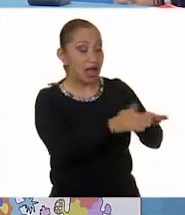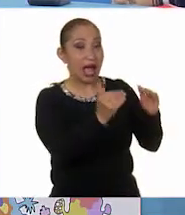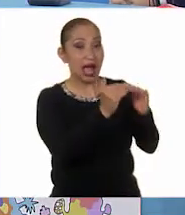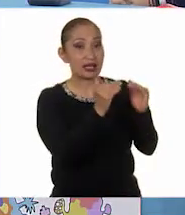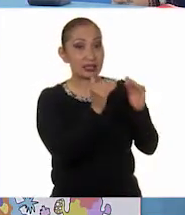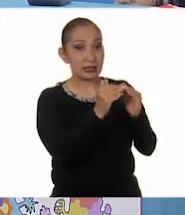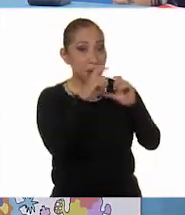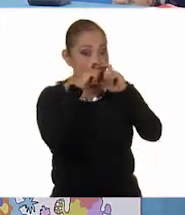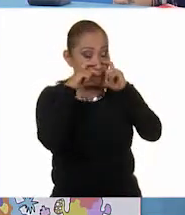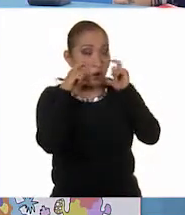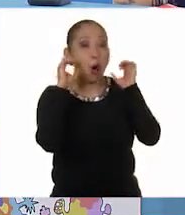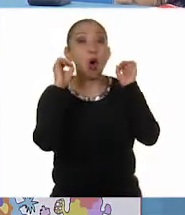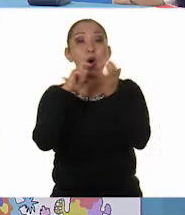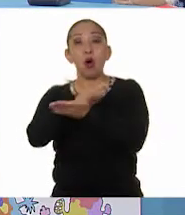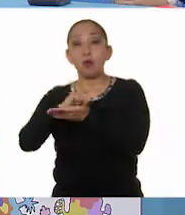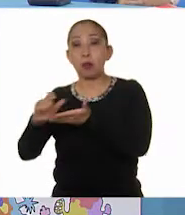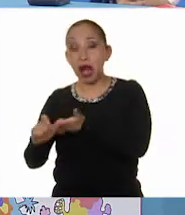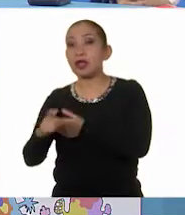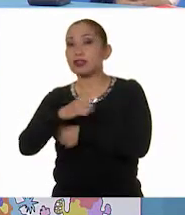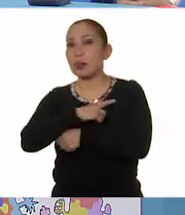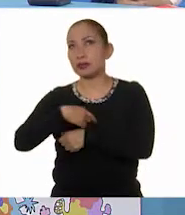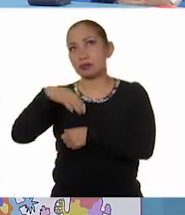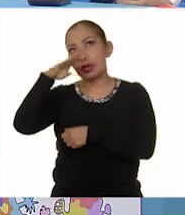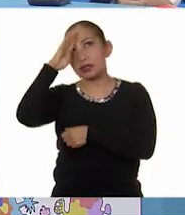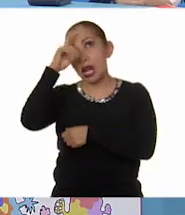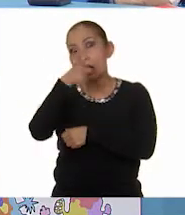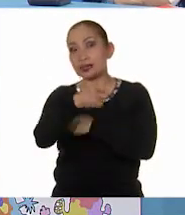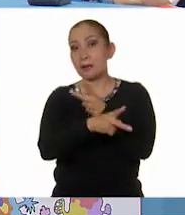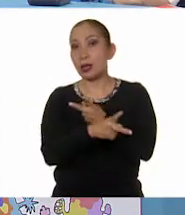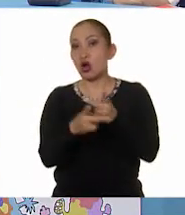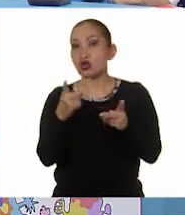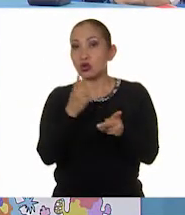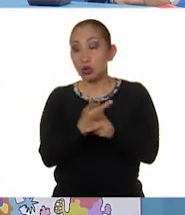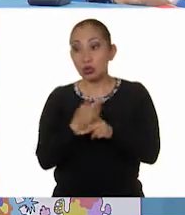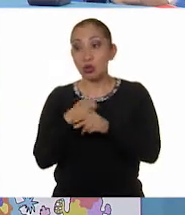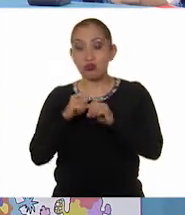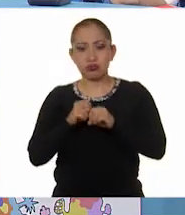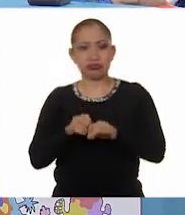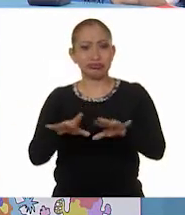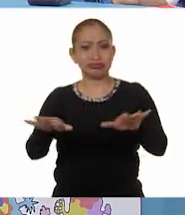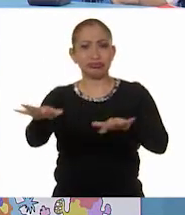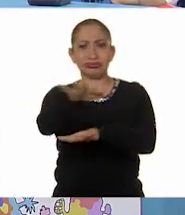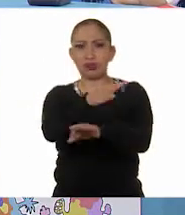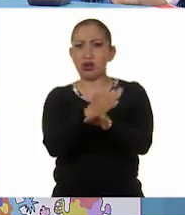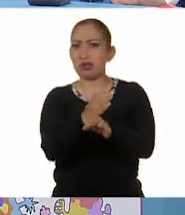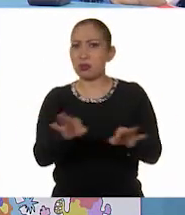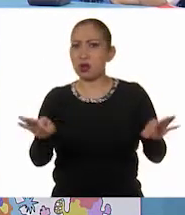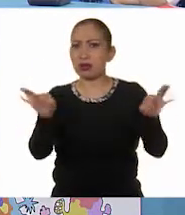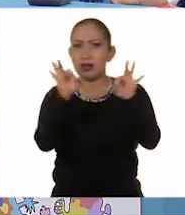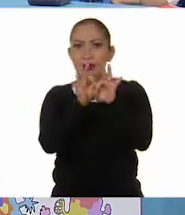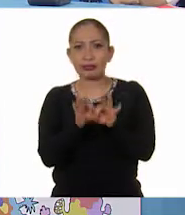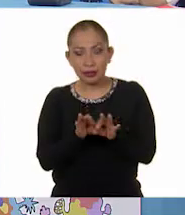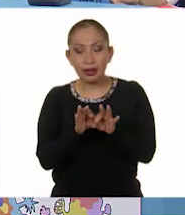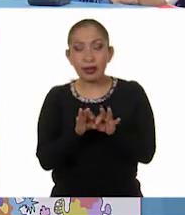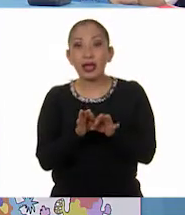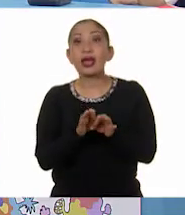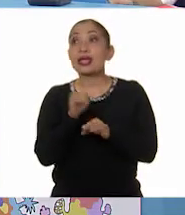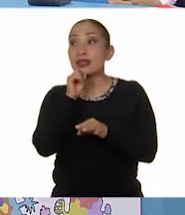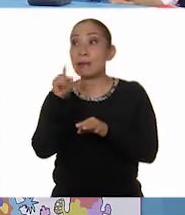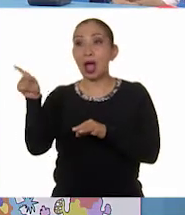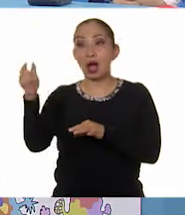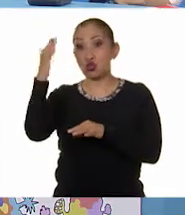lo compren, lo cierto es que debemos considerar que este producto ha impactado en este tiempo, de tal manera que hasta